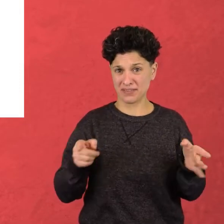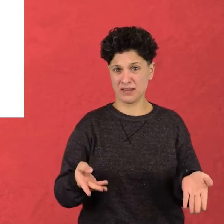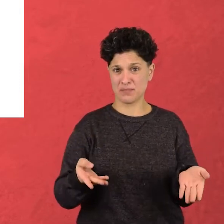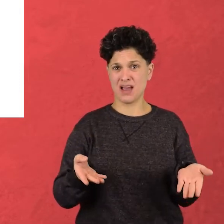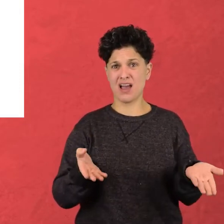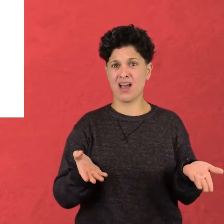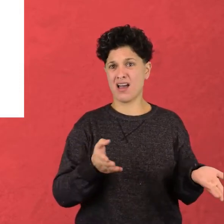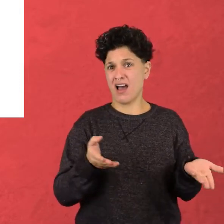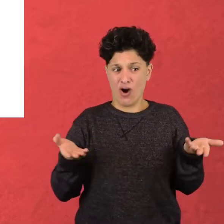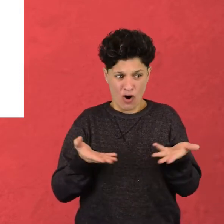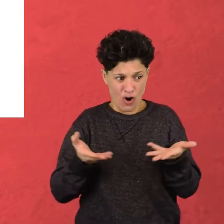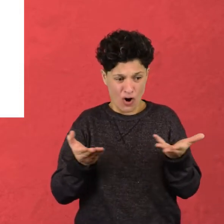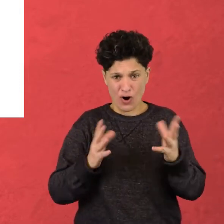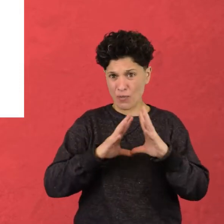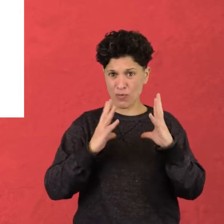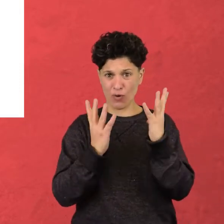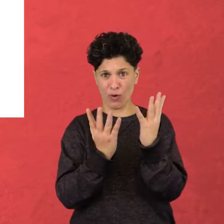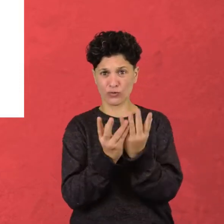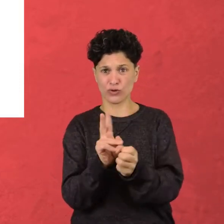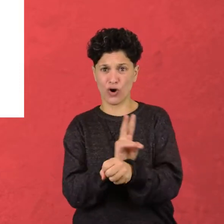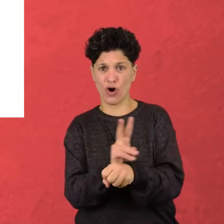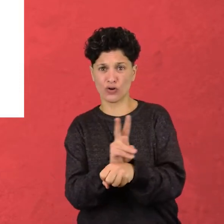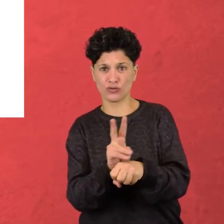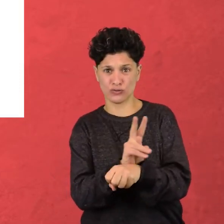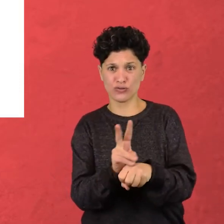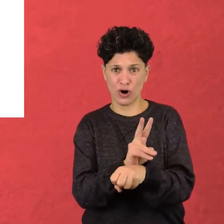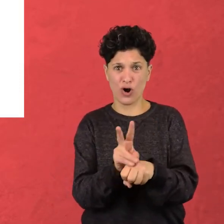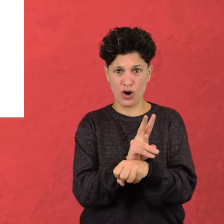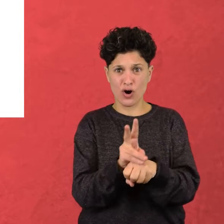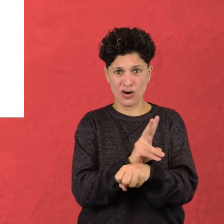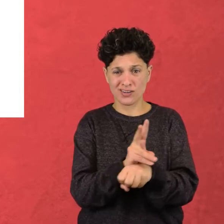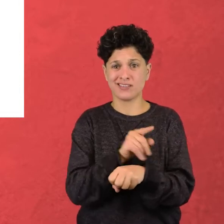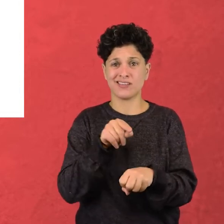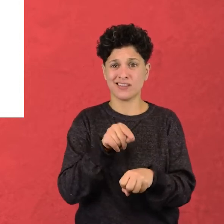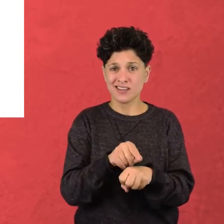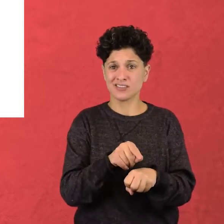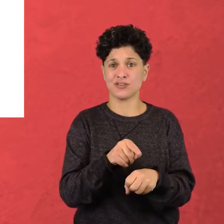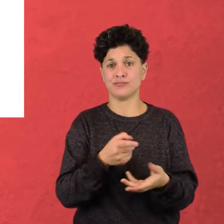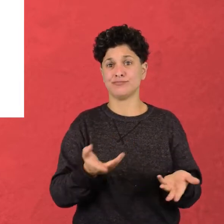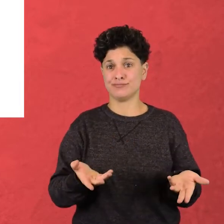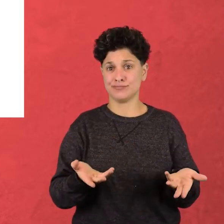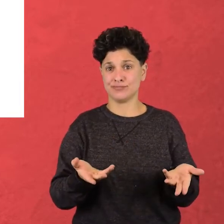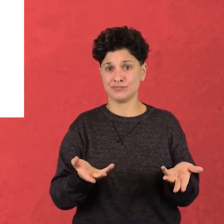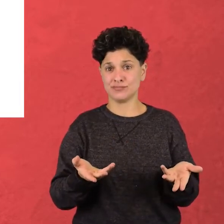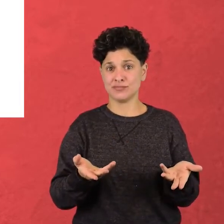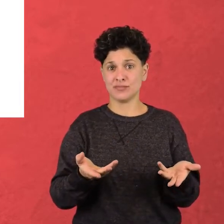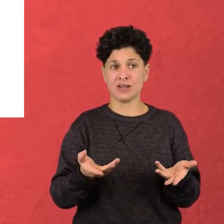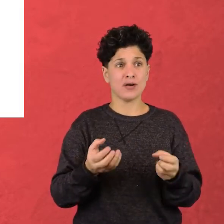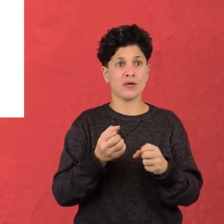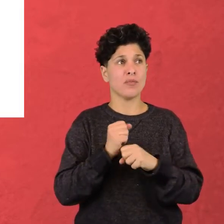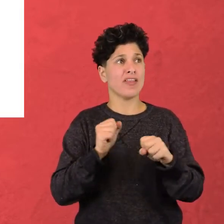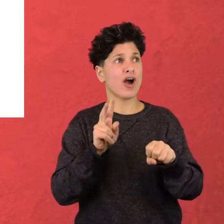el control, hasta el punto que ha llegado el control. Nuestro aspecto hasta lo que respiramos y